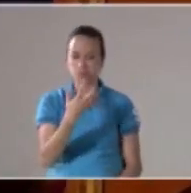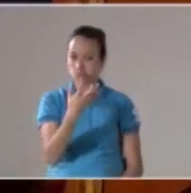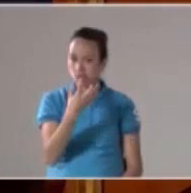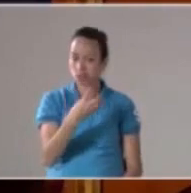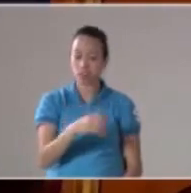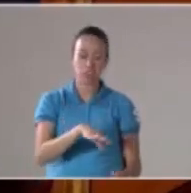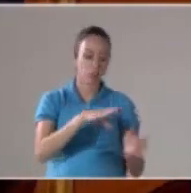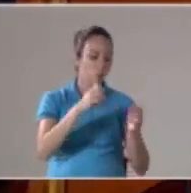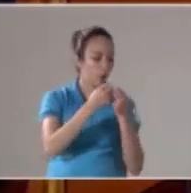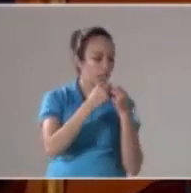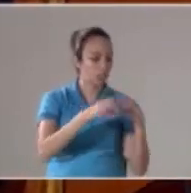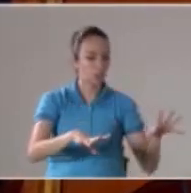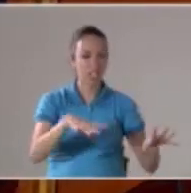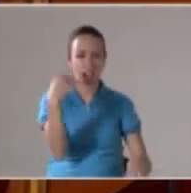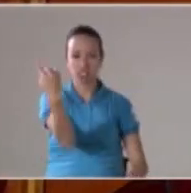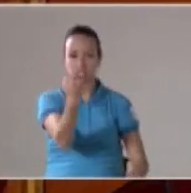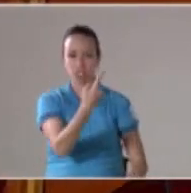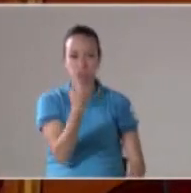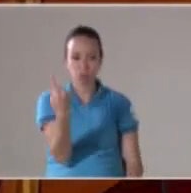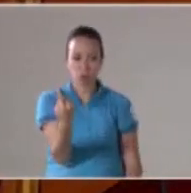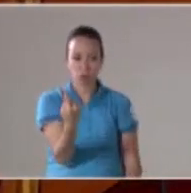lo voy a destruir a todos